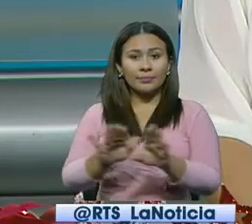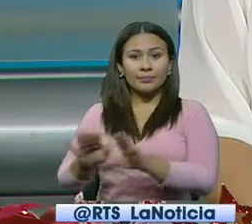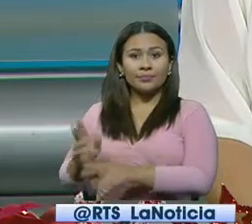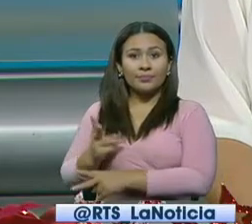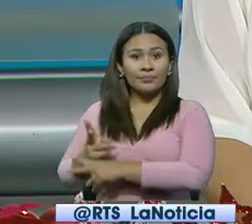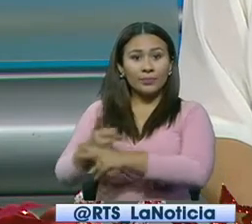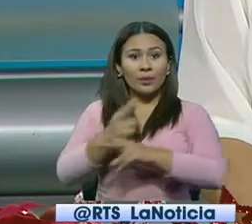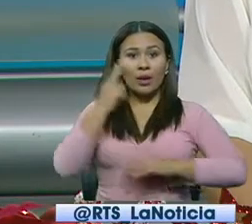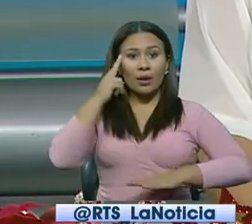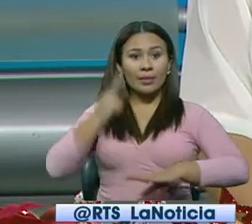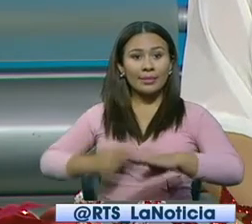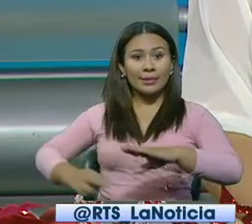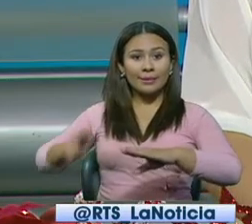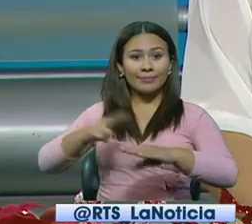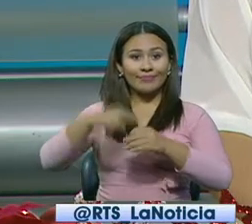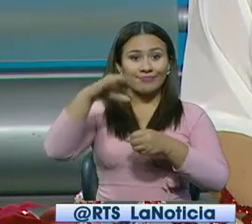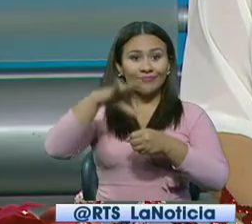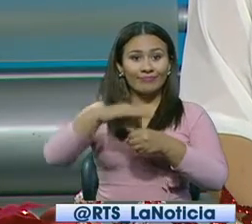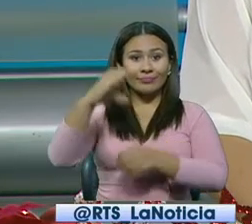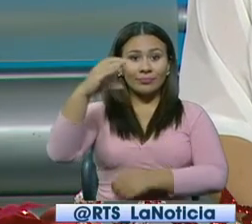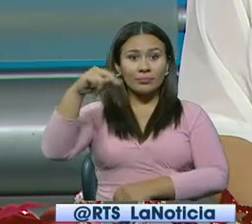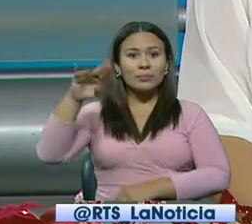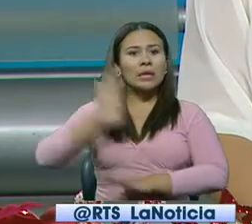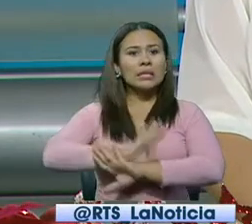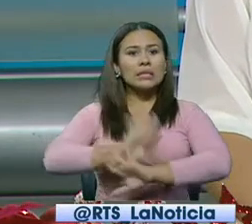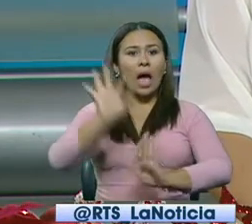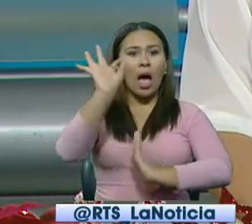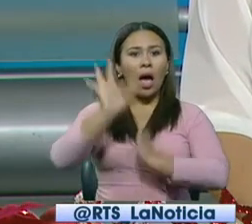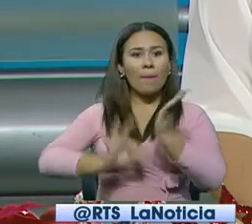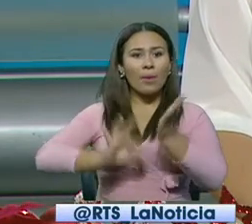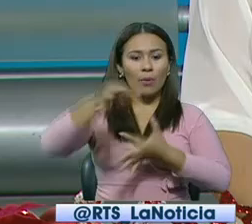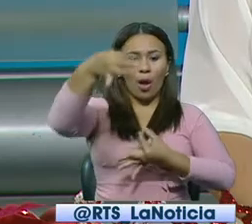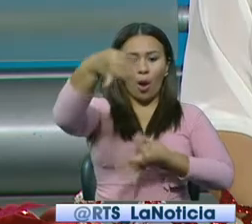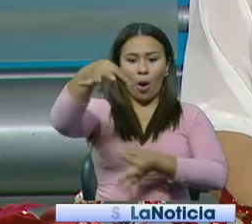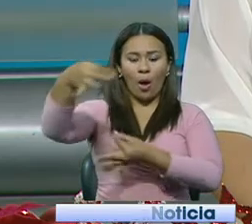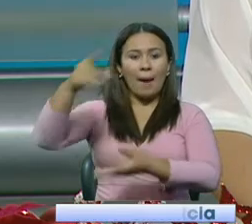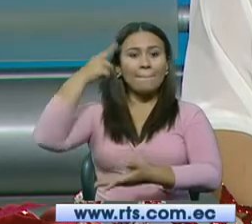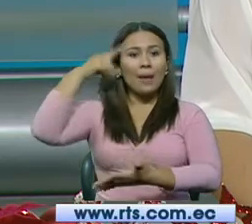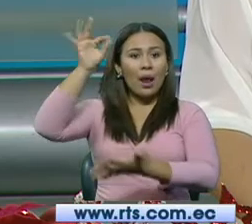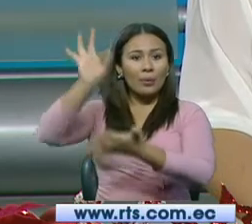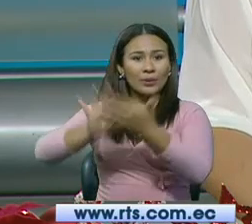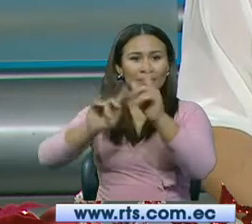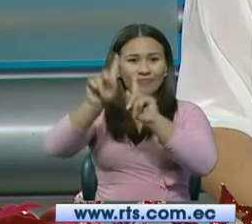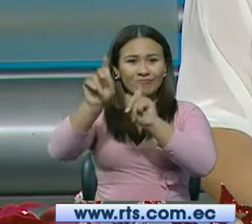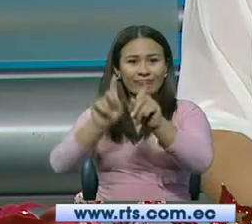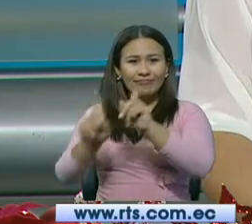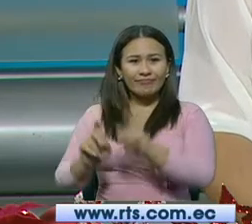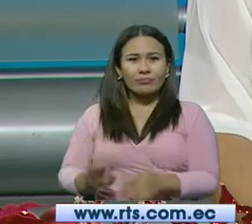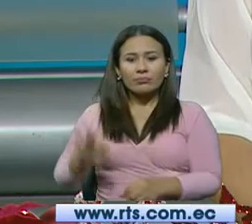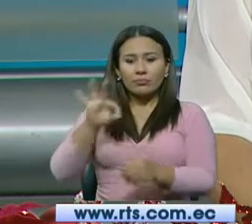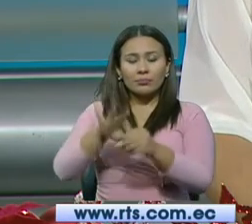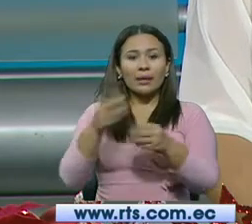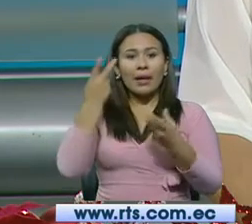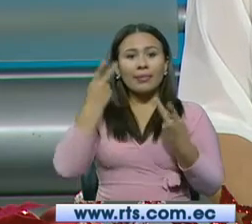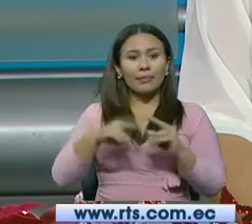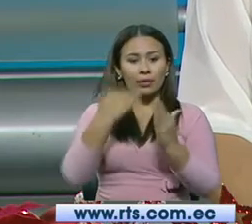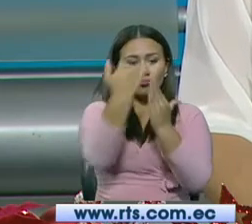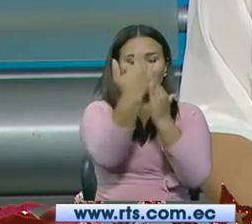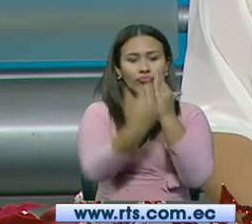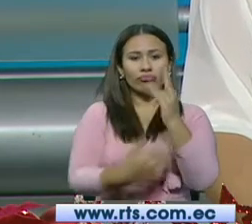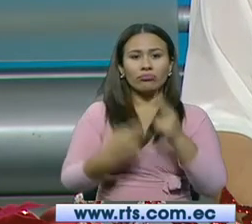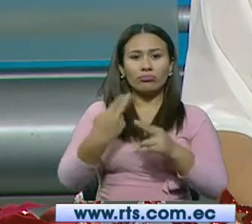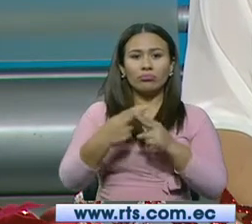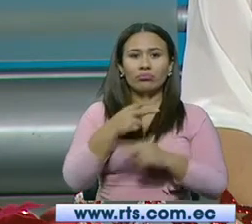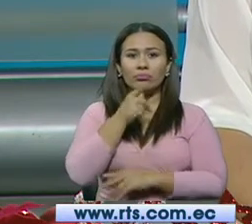El Pleno del Consejo Nacional Electoral aprobó los documentos electorales, papeletas de devotación y actas de escrutinio para la consulta popular